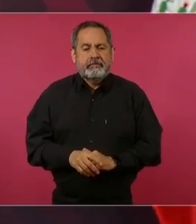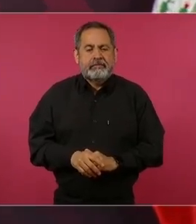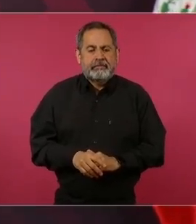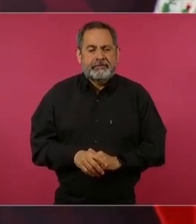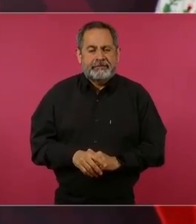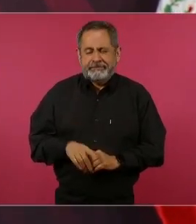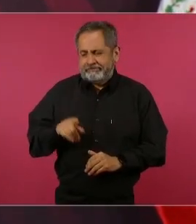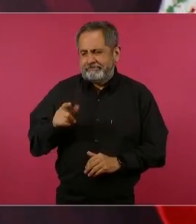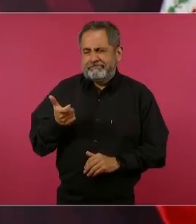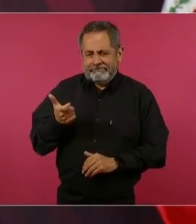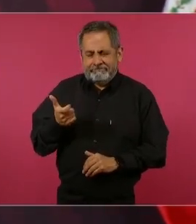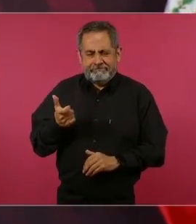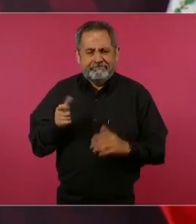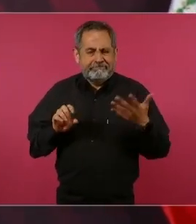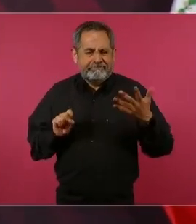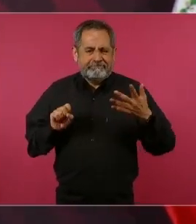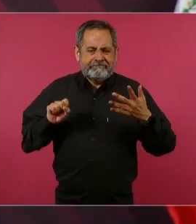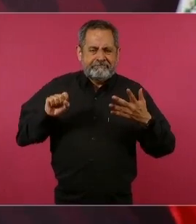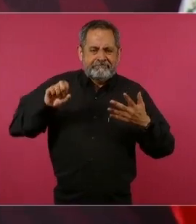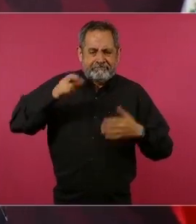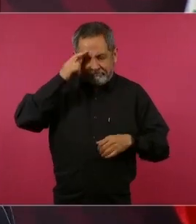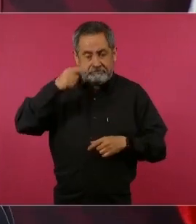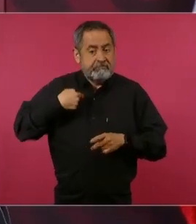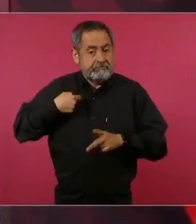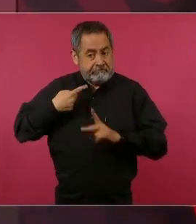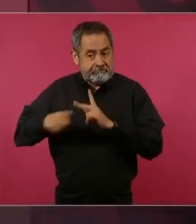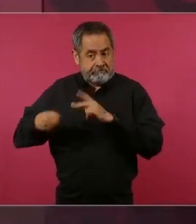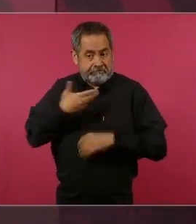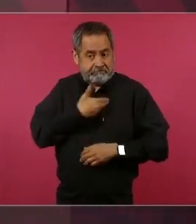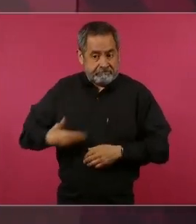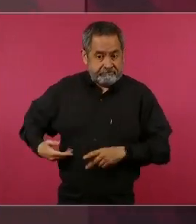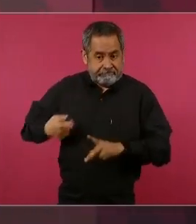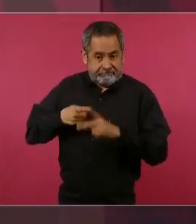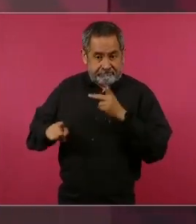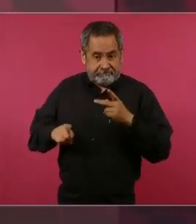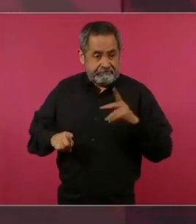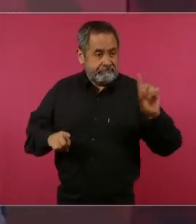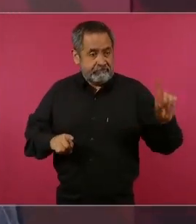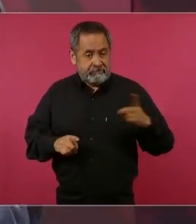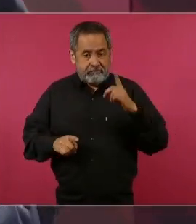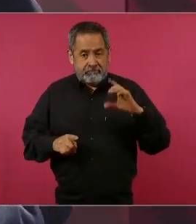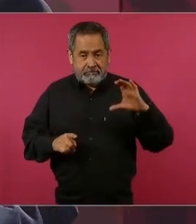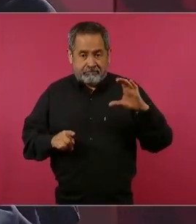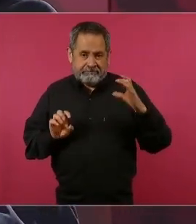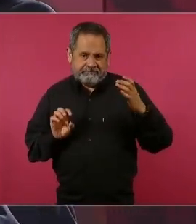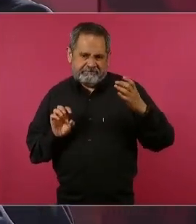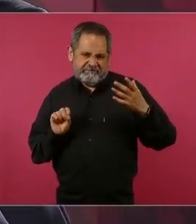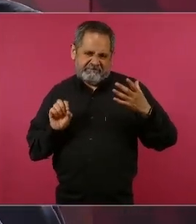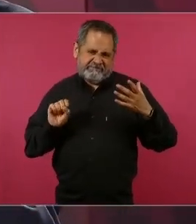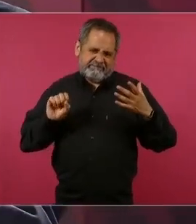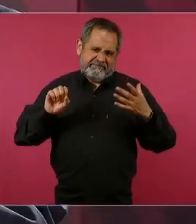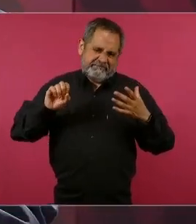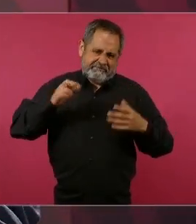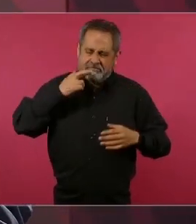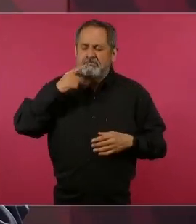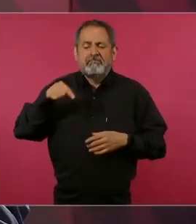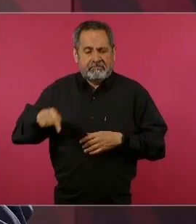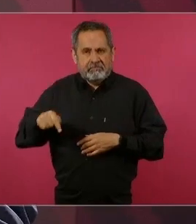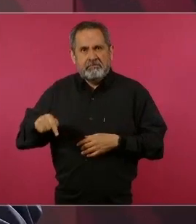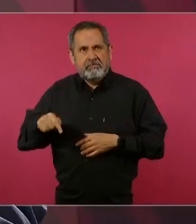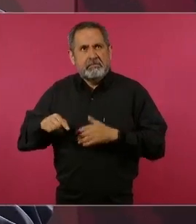una apreciación desde que llegamos del peso hasta el día de hoy